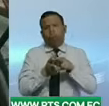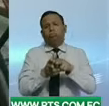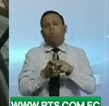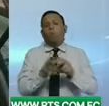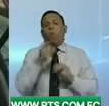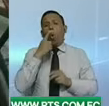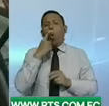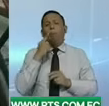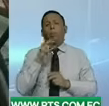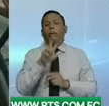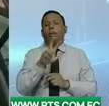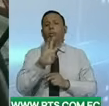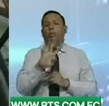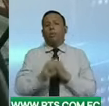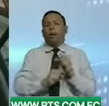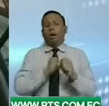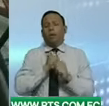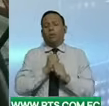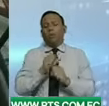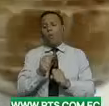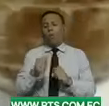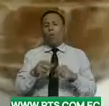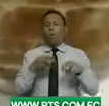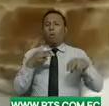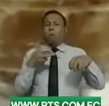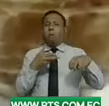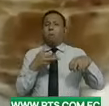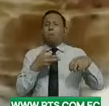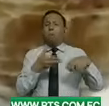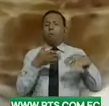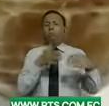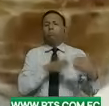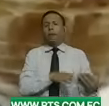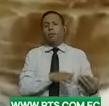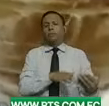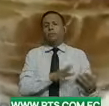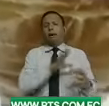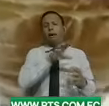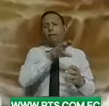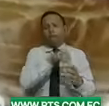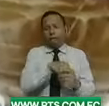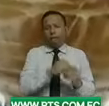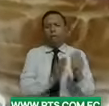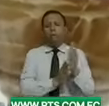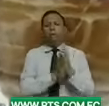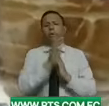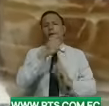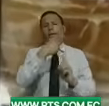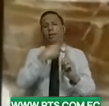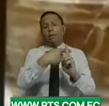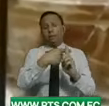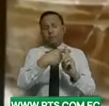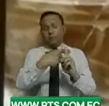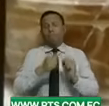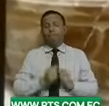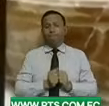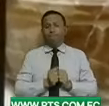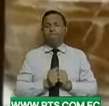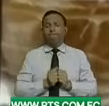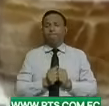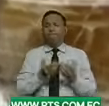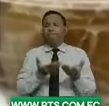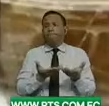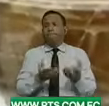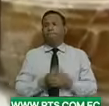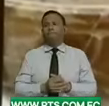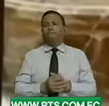sido víctima de sicarios que atentaron contra su vida cuando se encontraba en una misa que se registraba